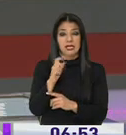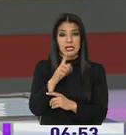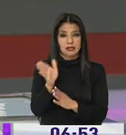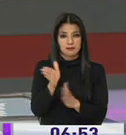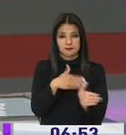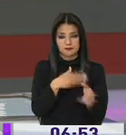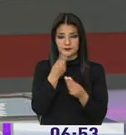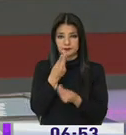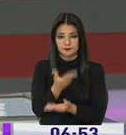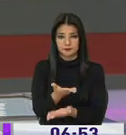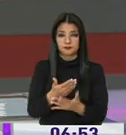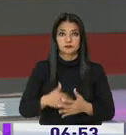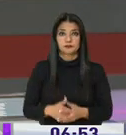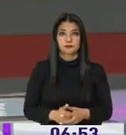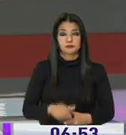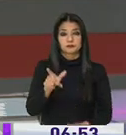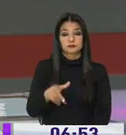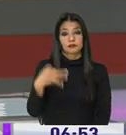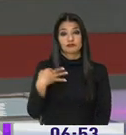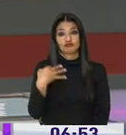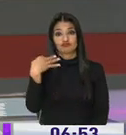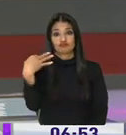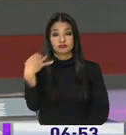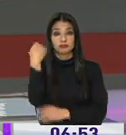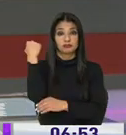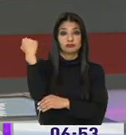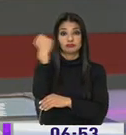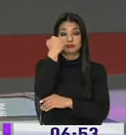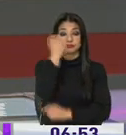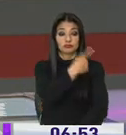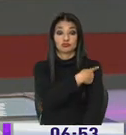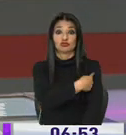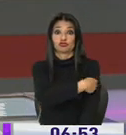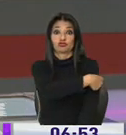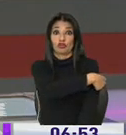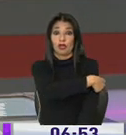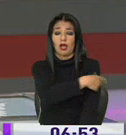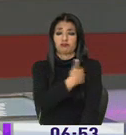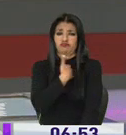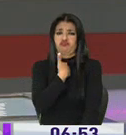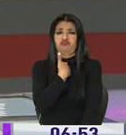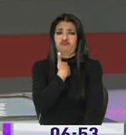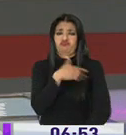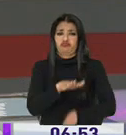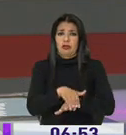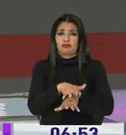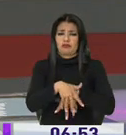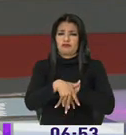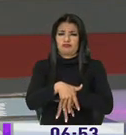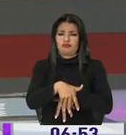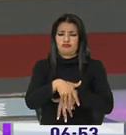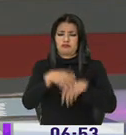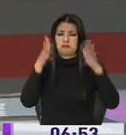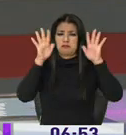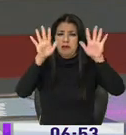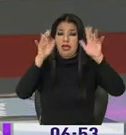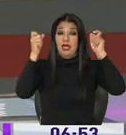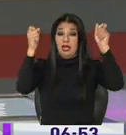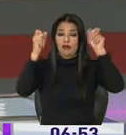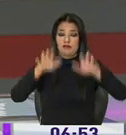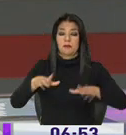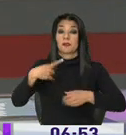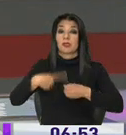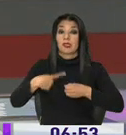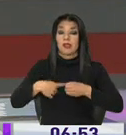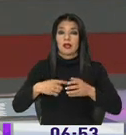osa contarles que un voluntario y varias ambulancias de la cruz roja resultaron afectadas durante la intensa jornada de protestas en quitó la